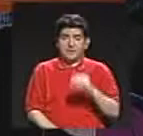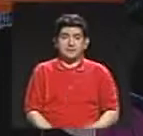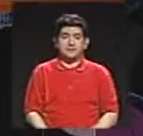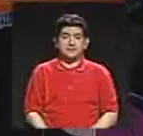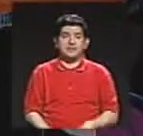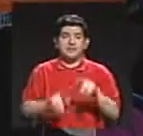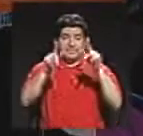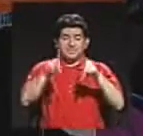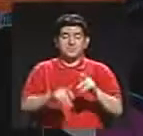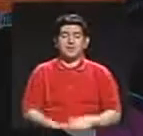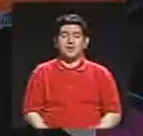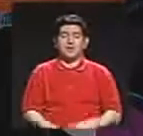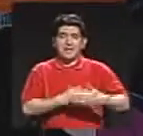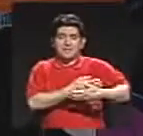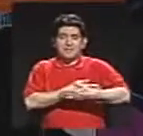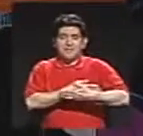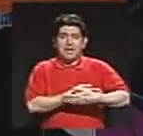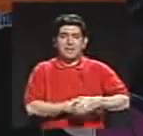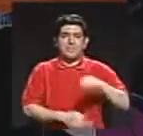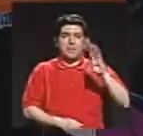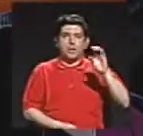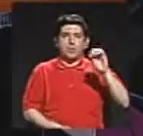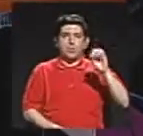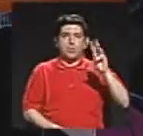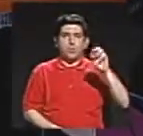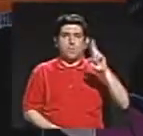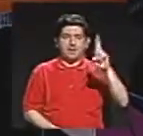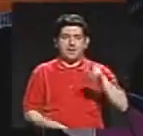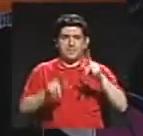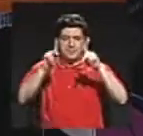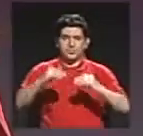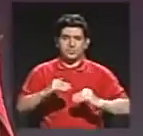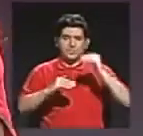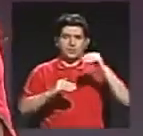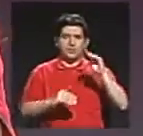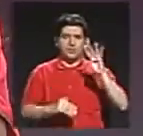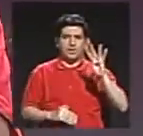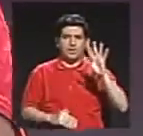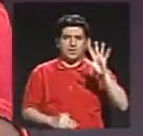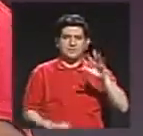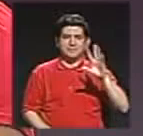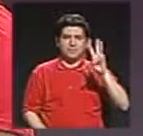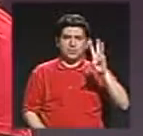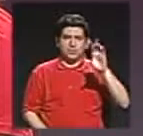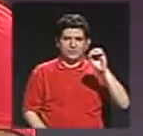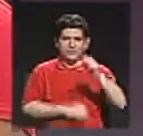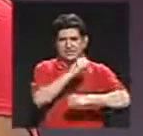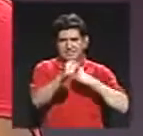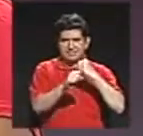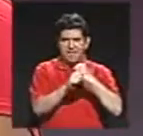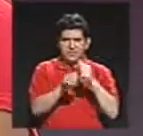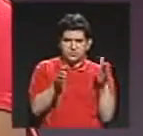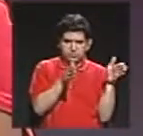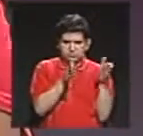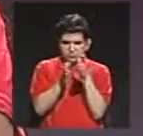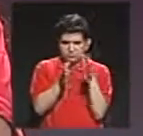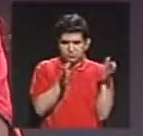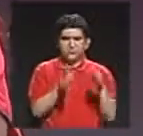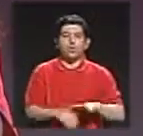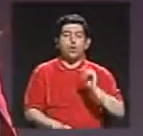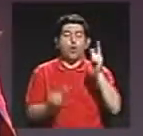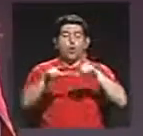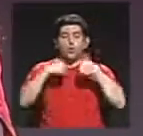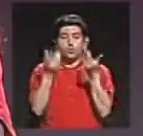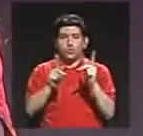llamamos baby boomers la gente que hoy día tiene más de 45 50 60 años mm eh otro